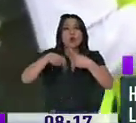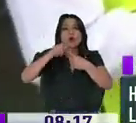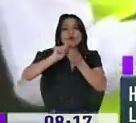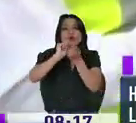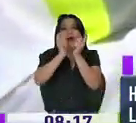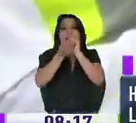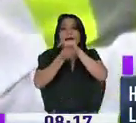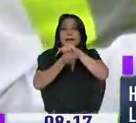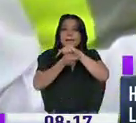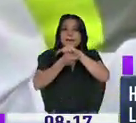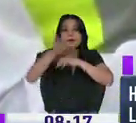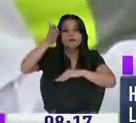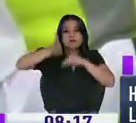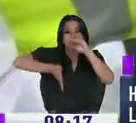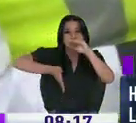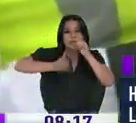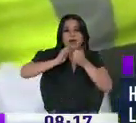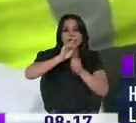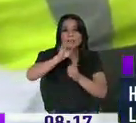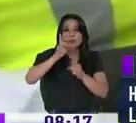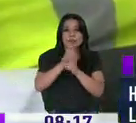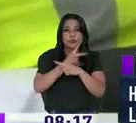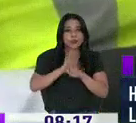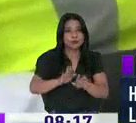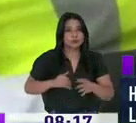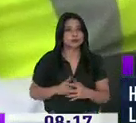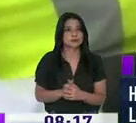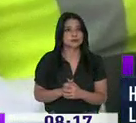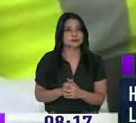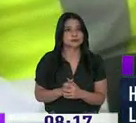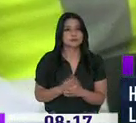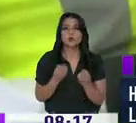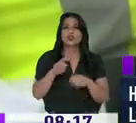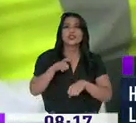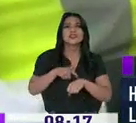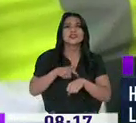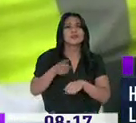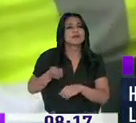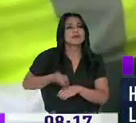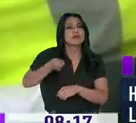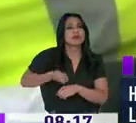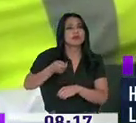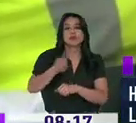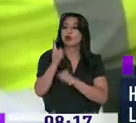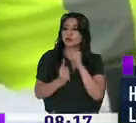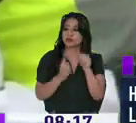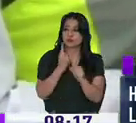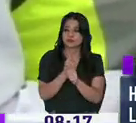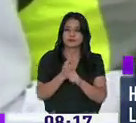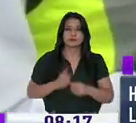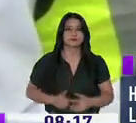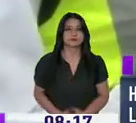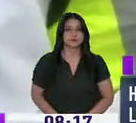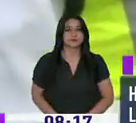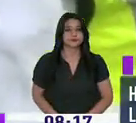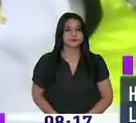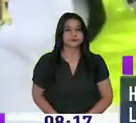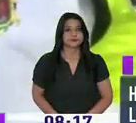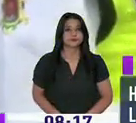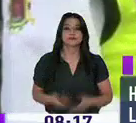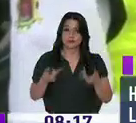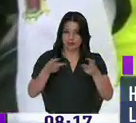de vencimiento de cada uno de los productos. ¿Aproximadamente cuánto tiempo de vida útil tiene? Un año. Y eso también deben